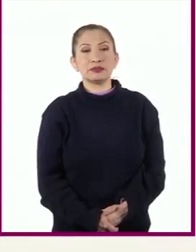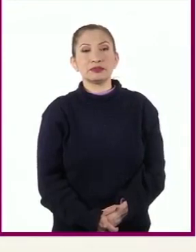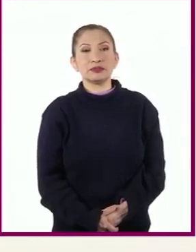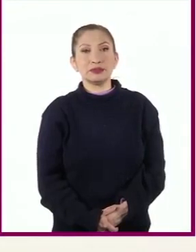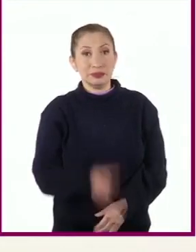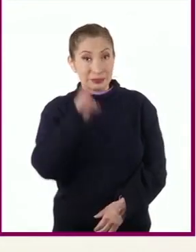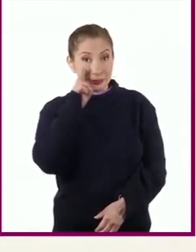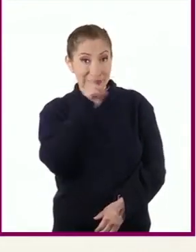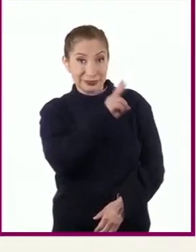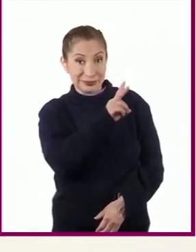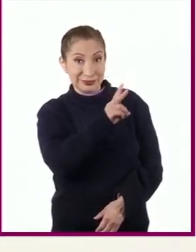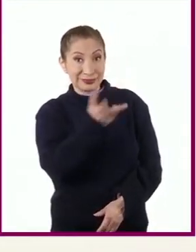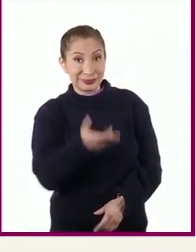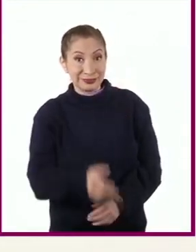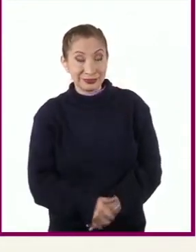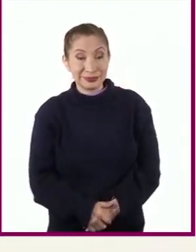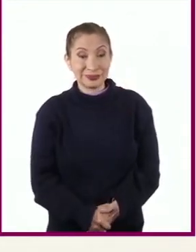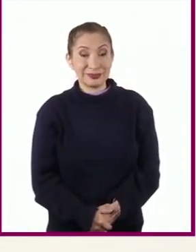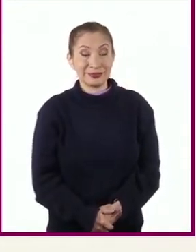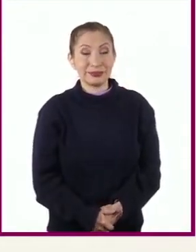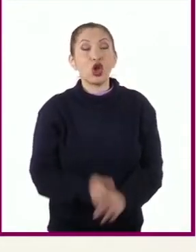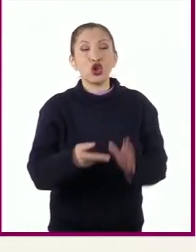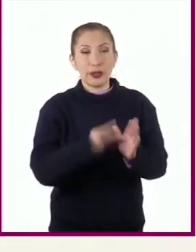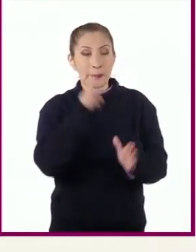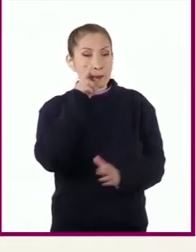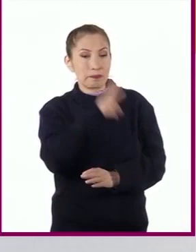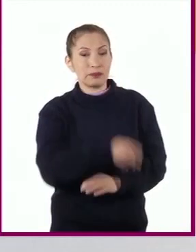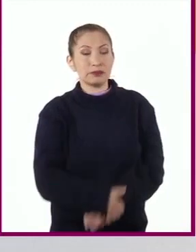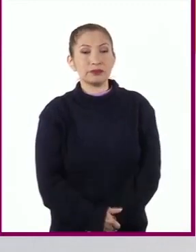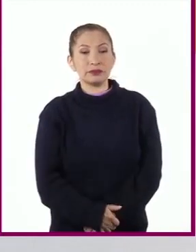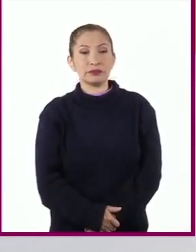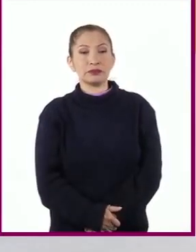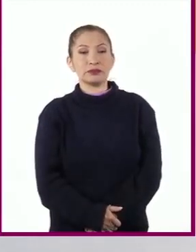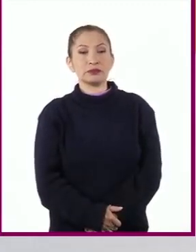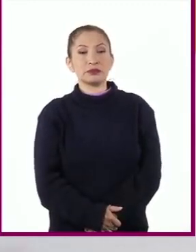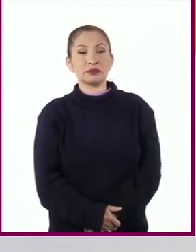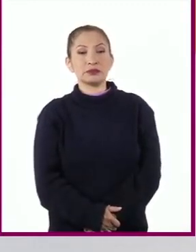¿Pudieron observar? Vean de nuevo.